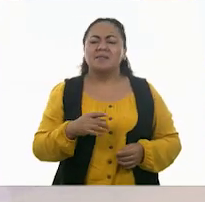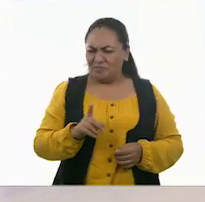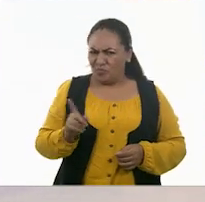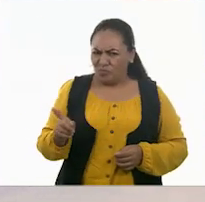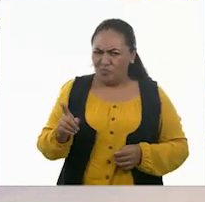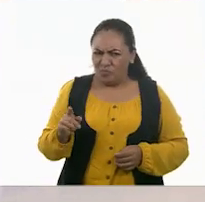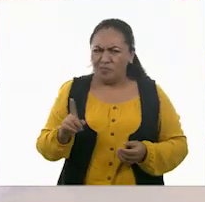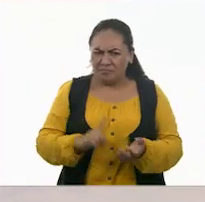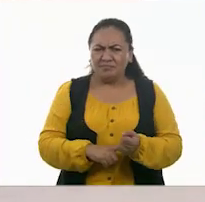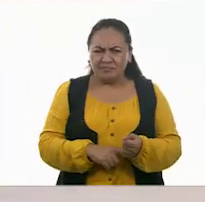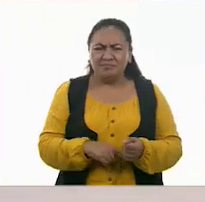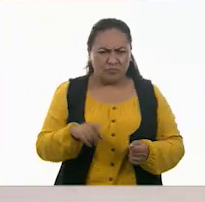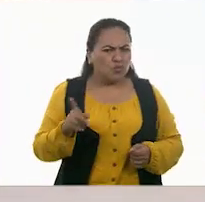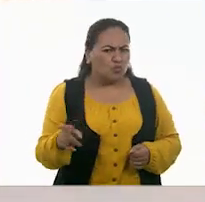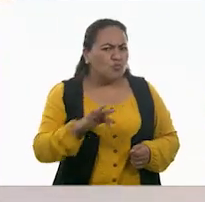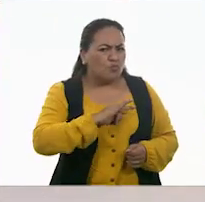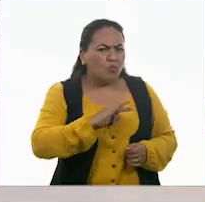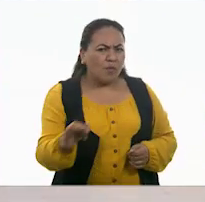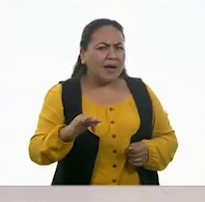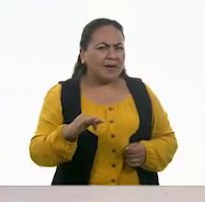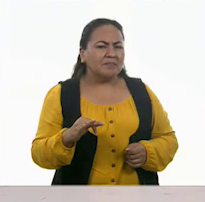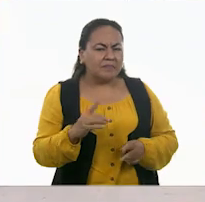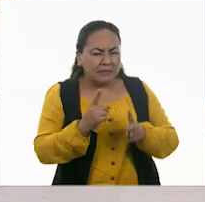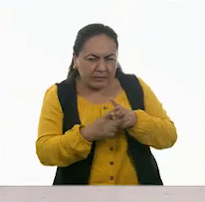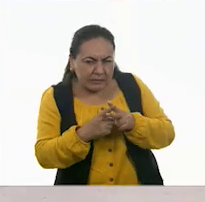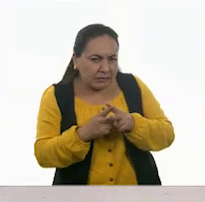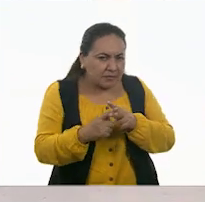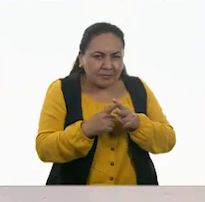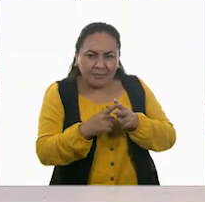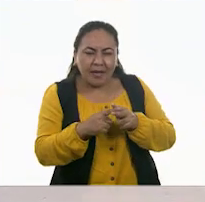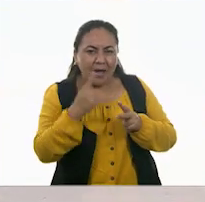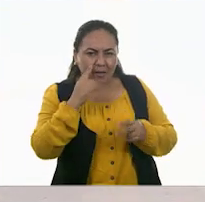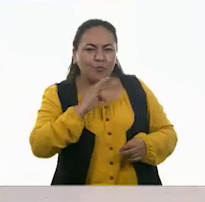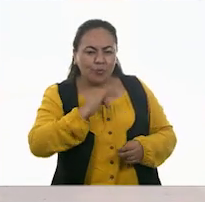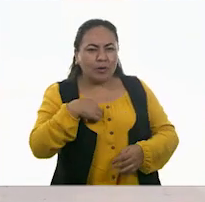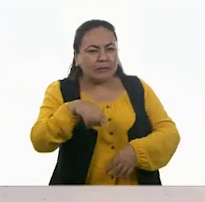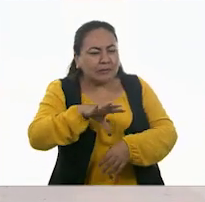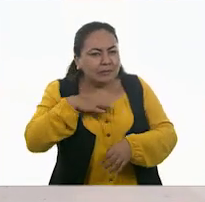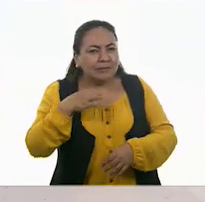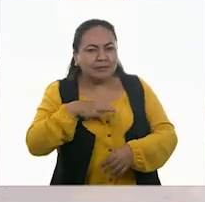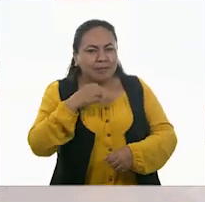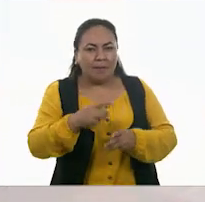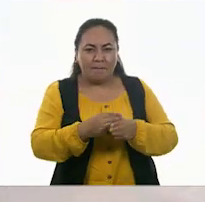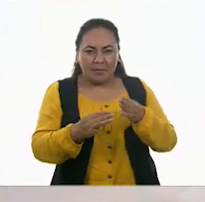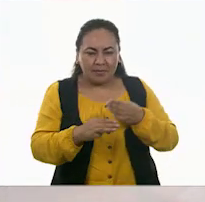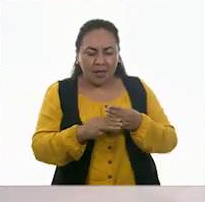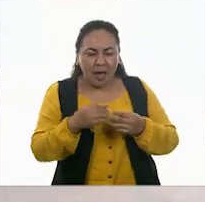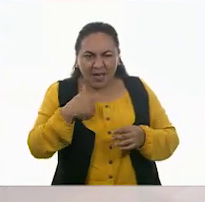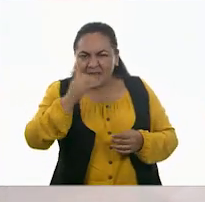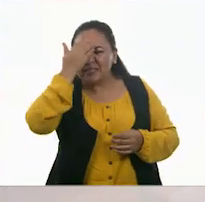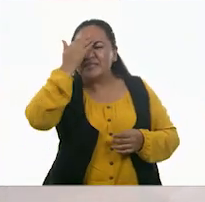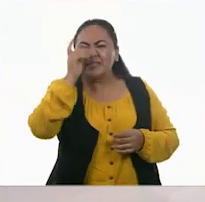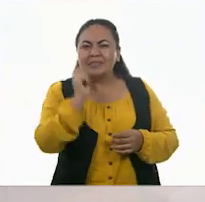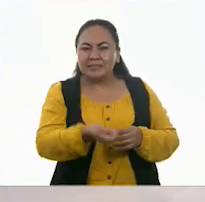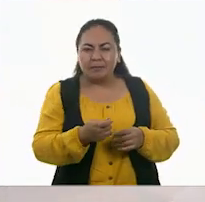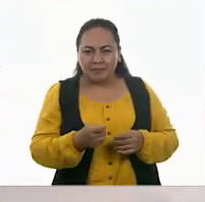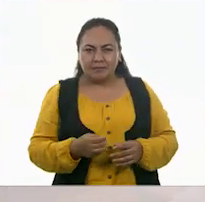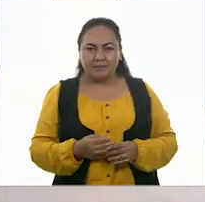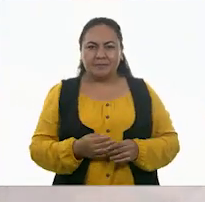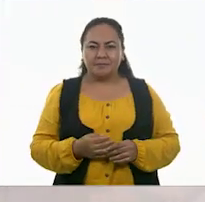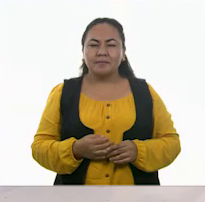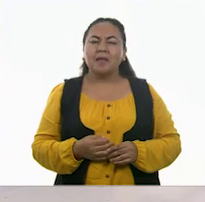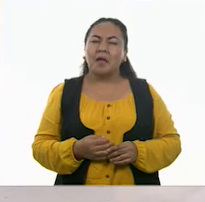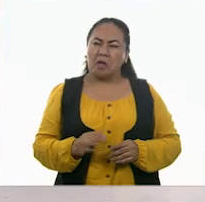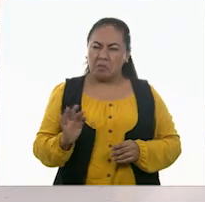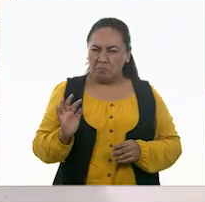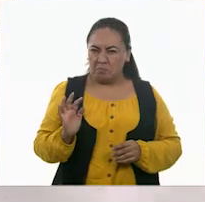hacerlo despacio, calculando, o sea, no hay prisa, estamos experimentando nuestro material y conociendo el circuito. Bien, creo que aquí